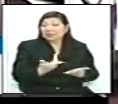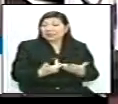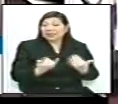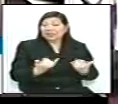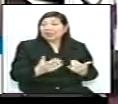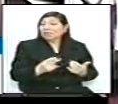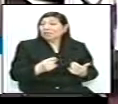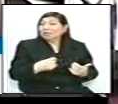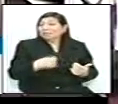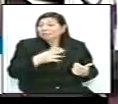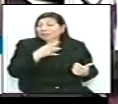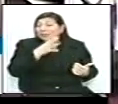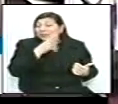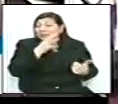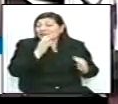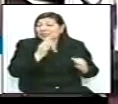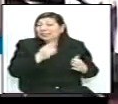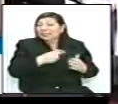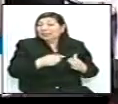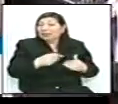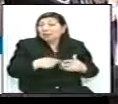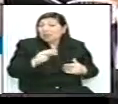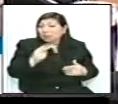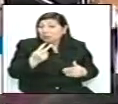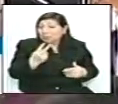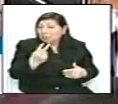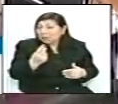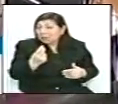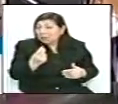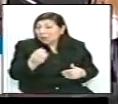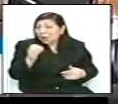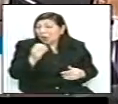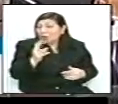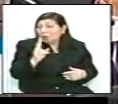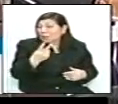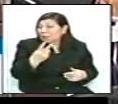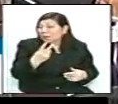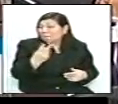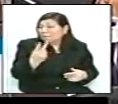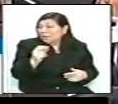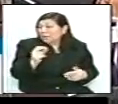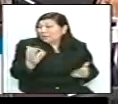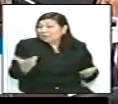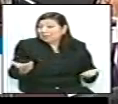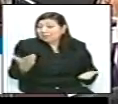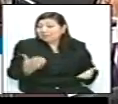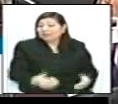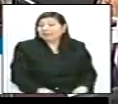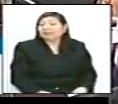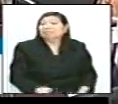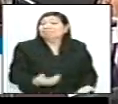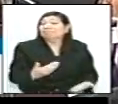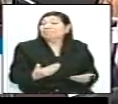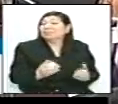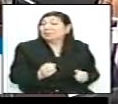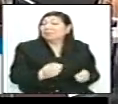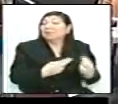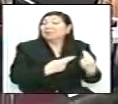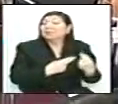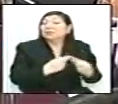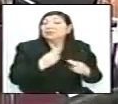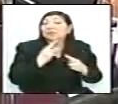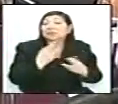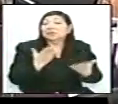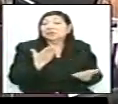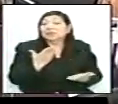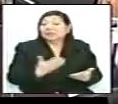que no sabemos si las elecciones serán el 2021 o el 2020. y esa incertidumbre esté en manos de resolver